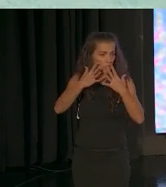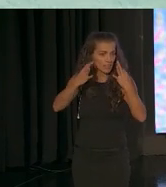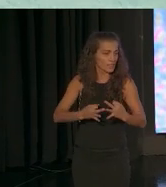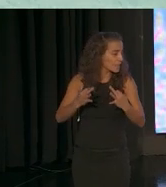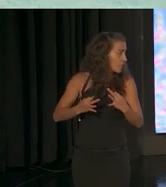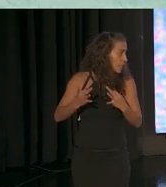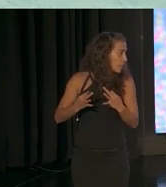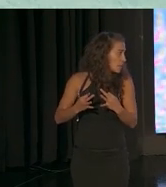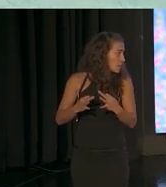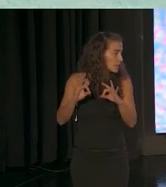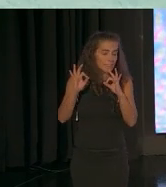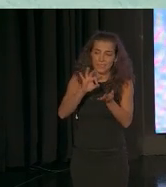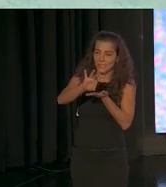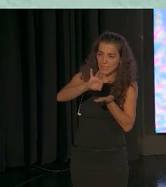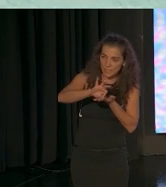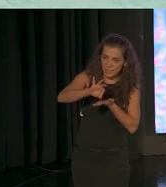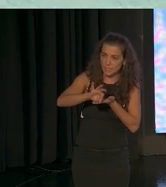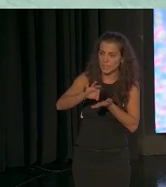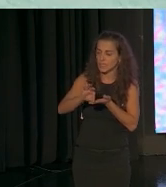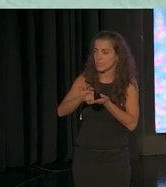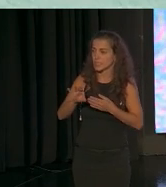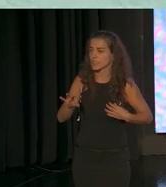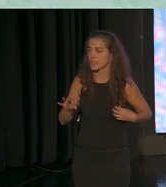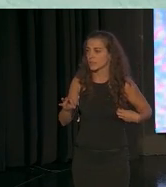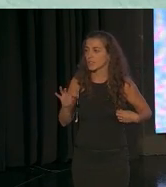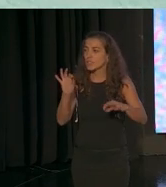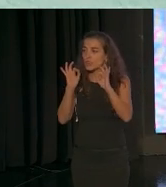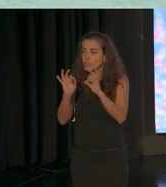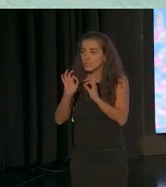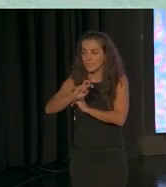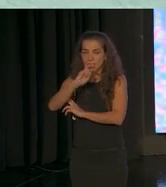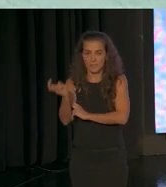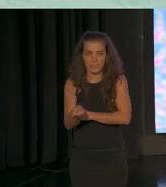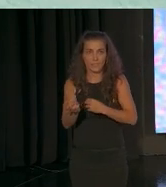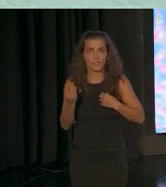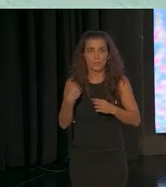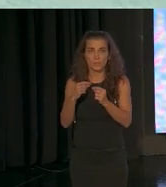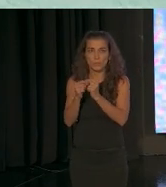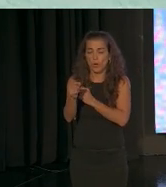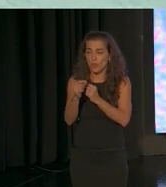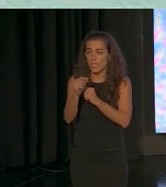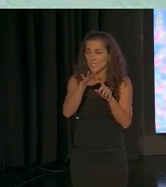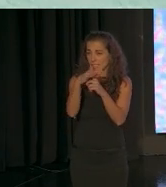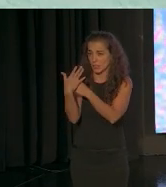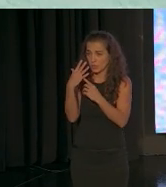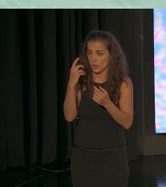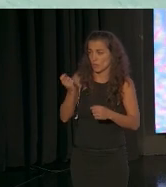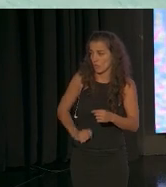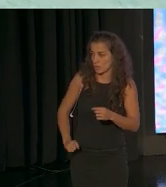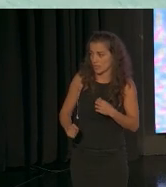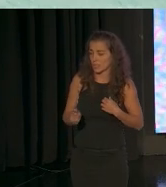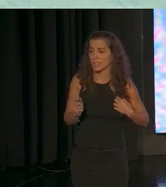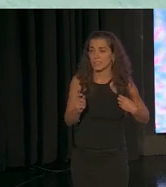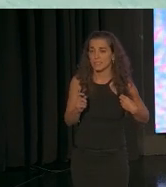reales de los servicios, adaptándose a necesidades reales de las propias vidas de los profesionales, que digo yo que tendrán ustedes